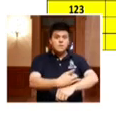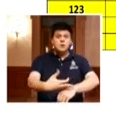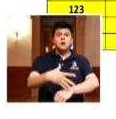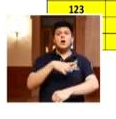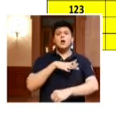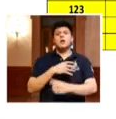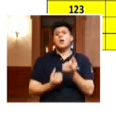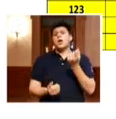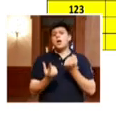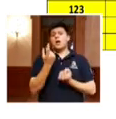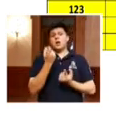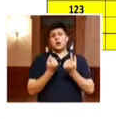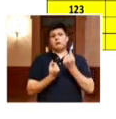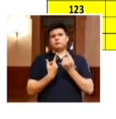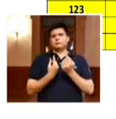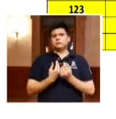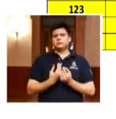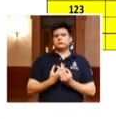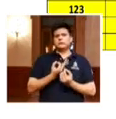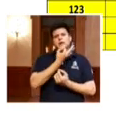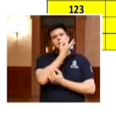algunas